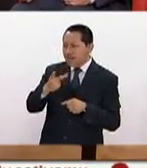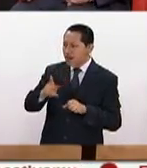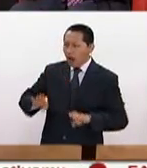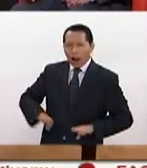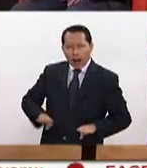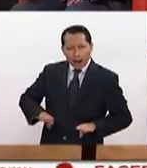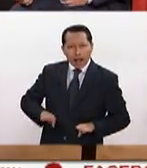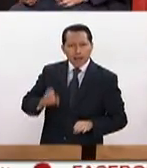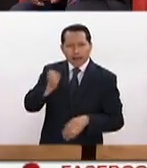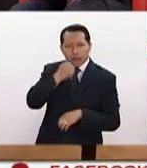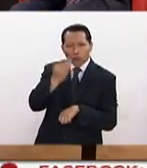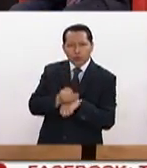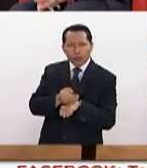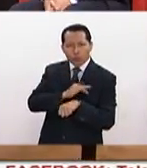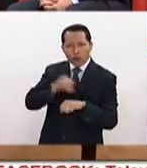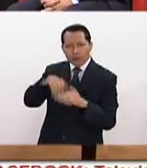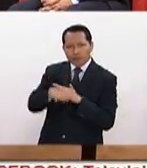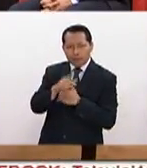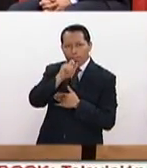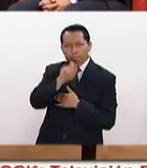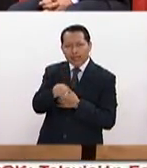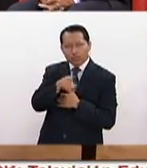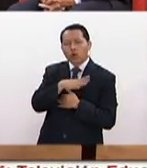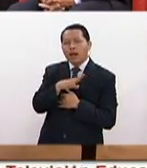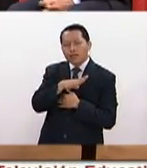estudiantes para poder ingresar a alguna de estas,